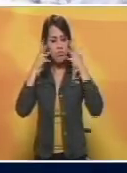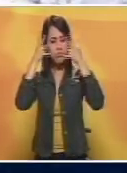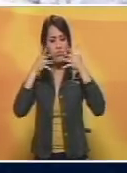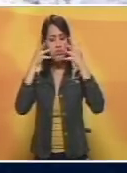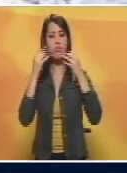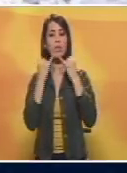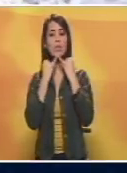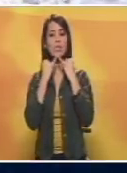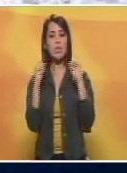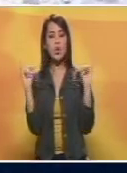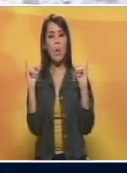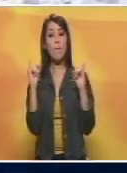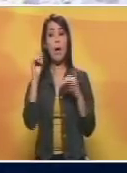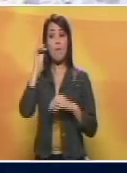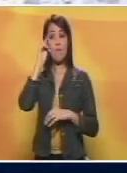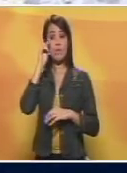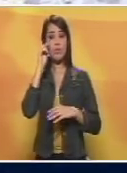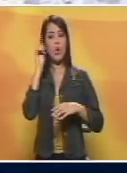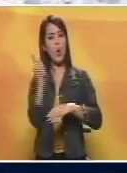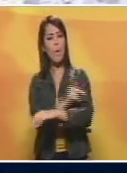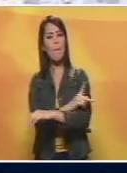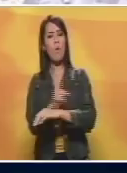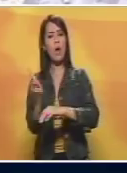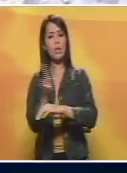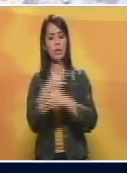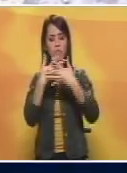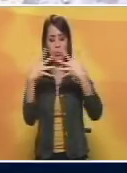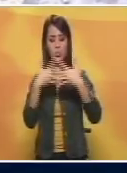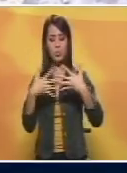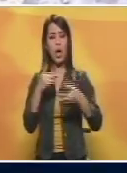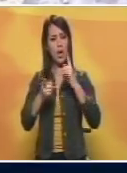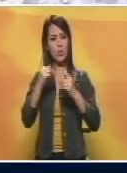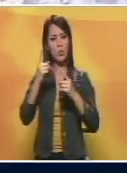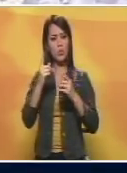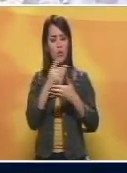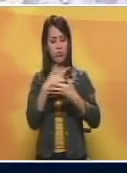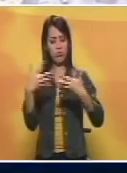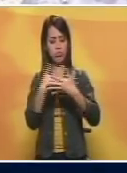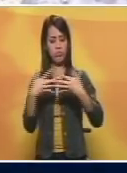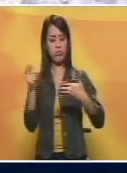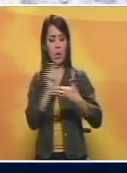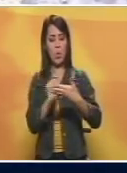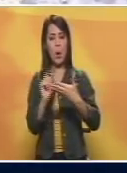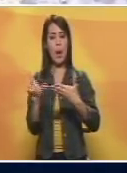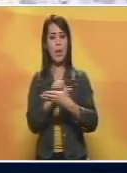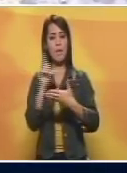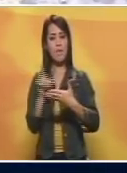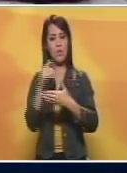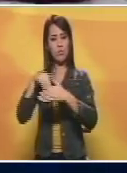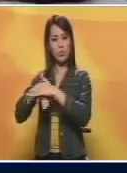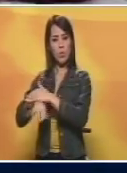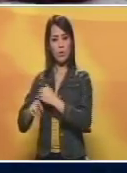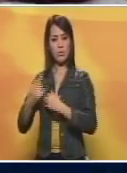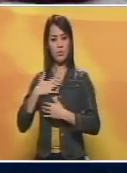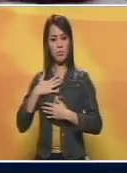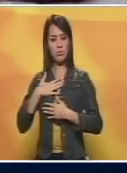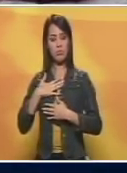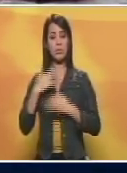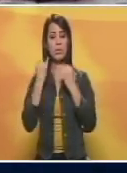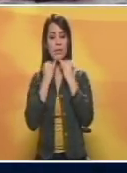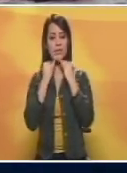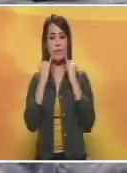profesor y poeta algunos libros escritos por el inglés inglés